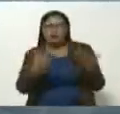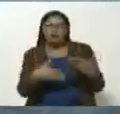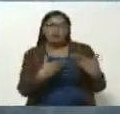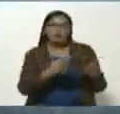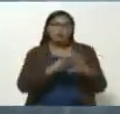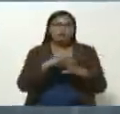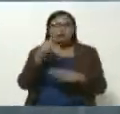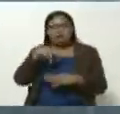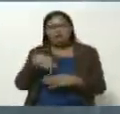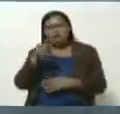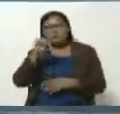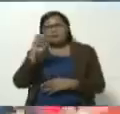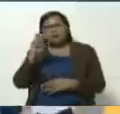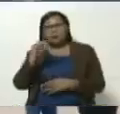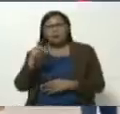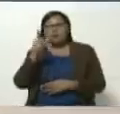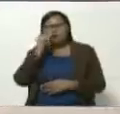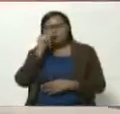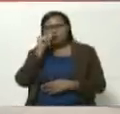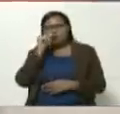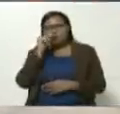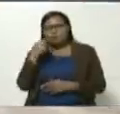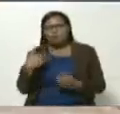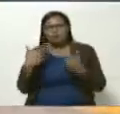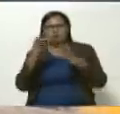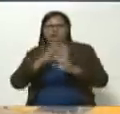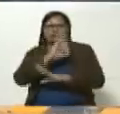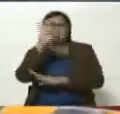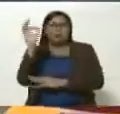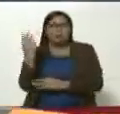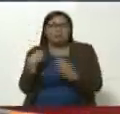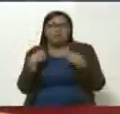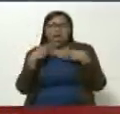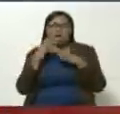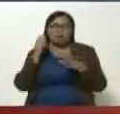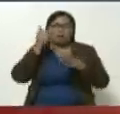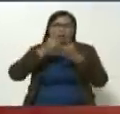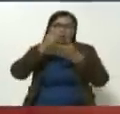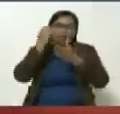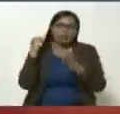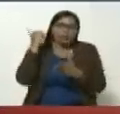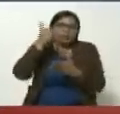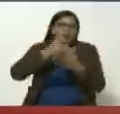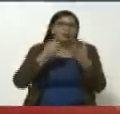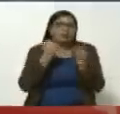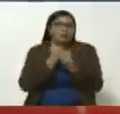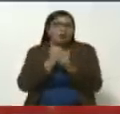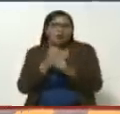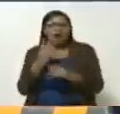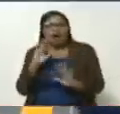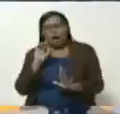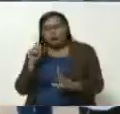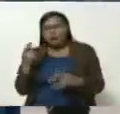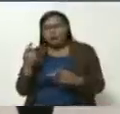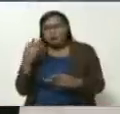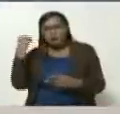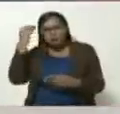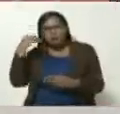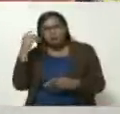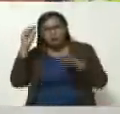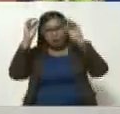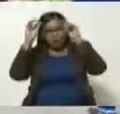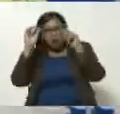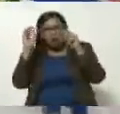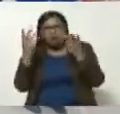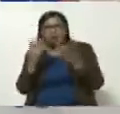de acá de Monómeros, un señor mayor de acá que tiene toda su vida prácticamente dedicada a Monómeros, se me acerca y me dice, ay, mija, ¿usted cree que hay una gorrita por